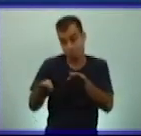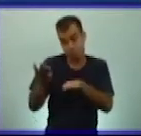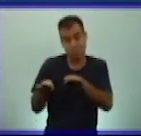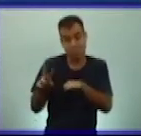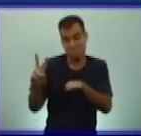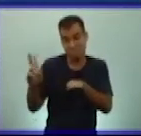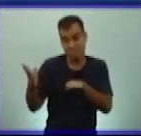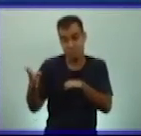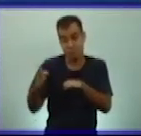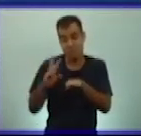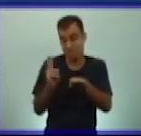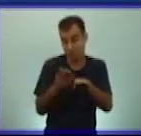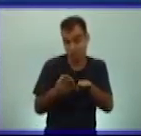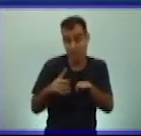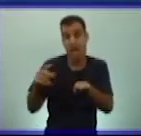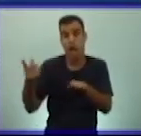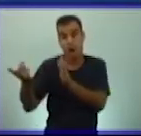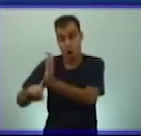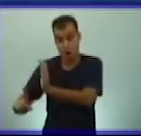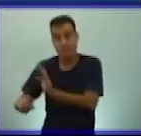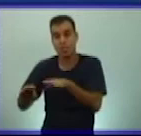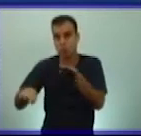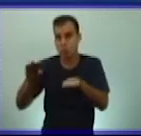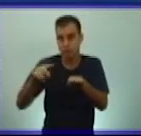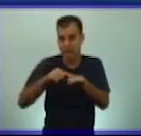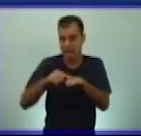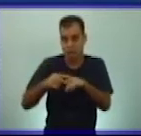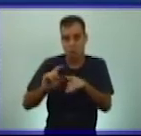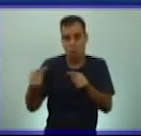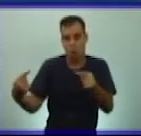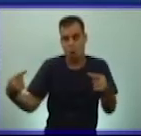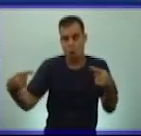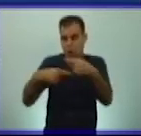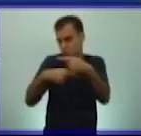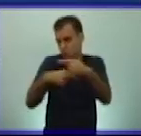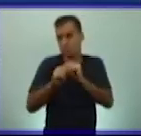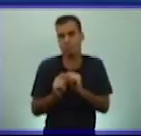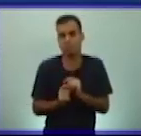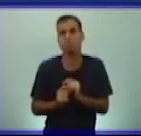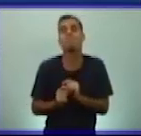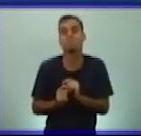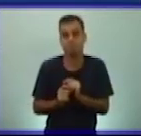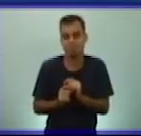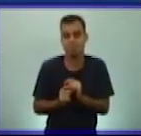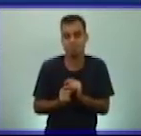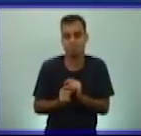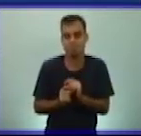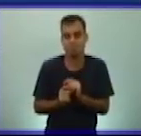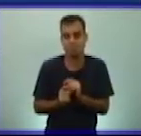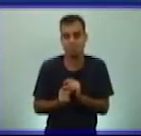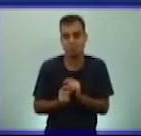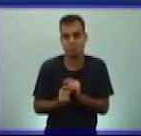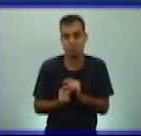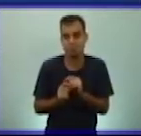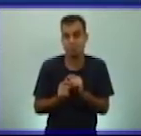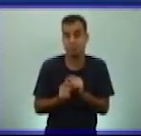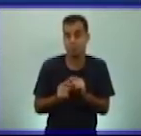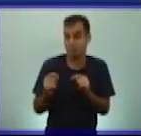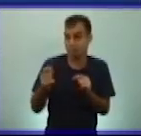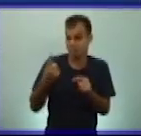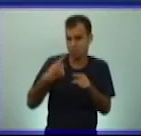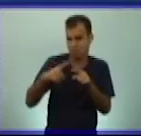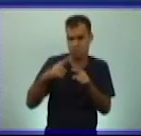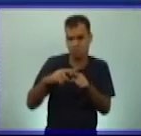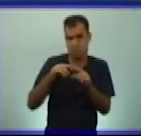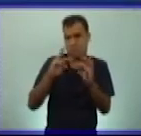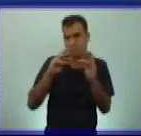vector velocidad está orientado en sentido contrario a la coordenada. Las herramientas matemáticas que nosotros disponemos